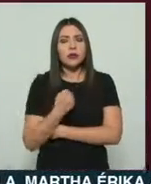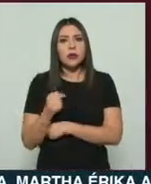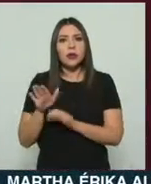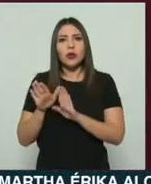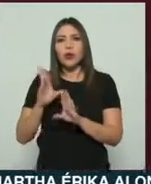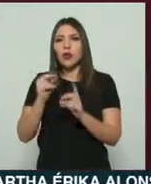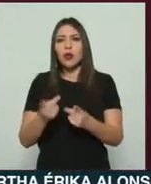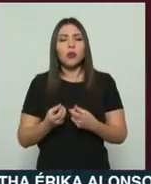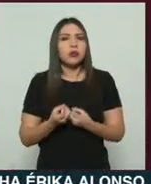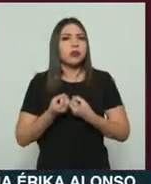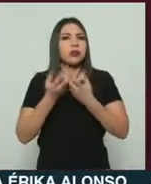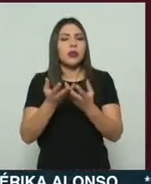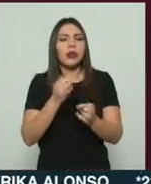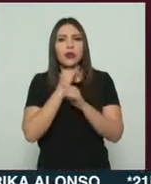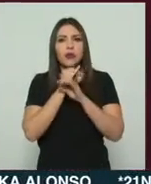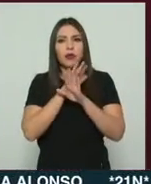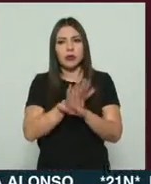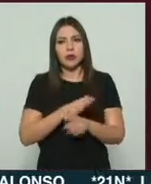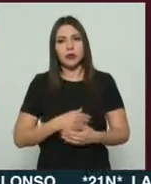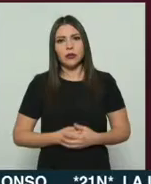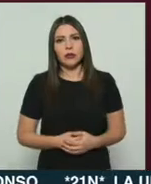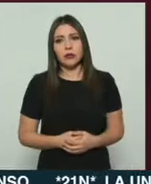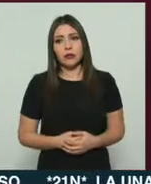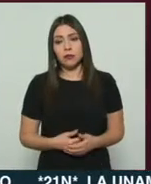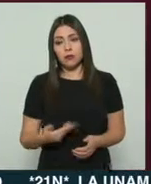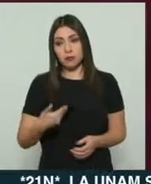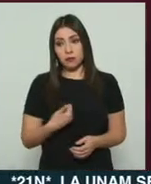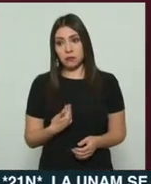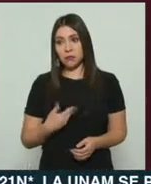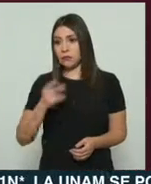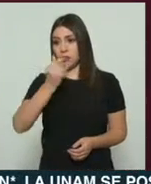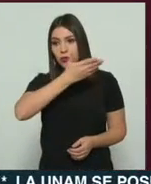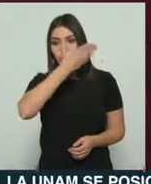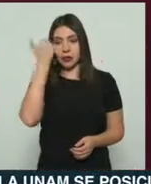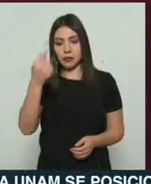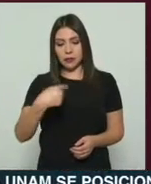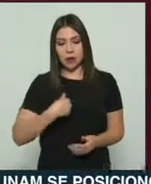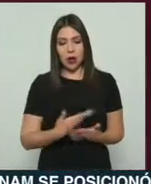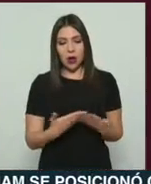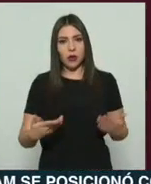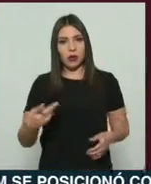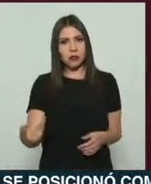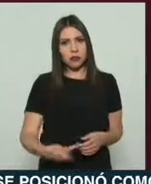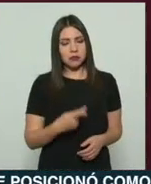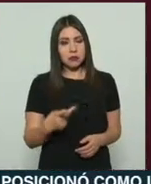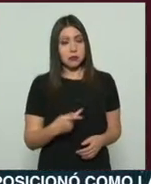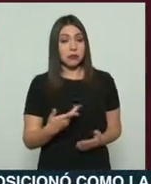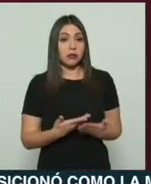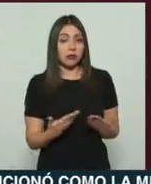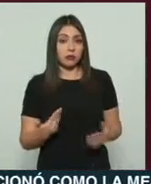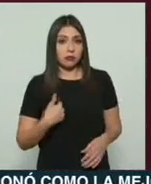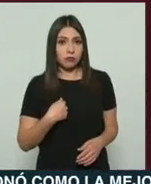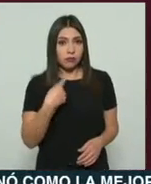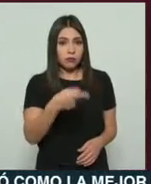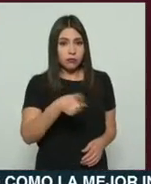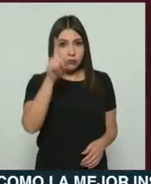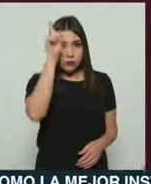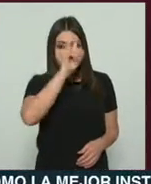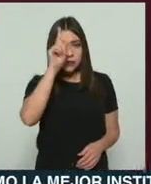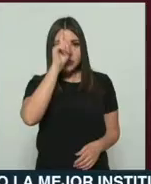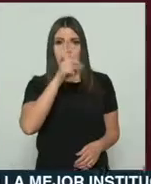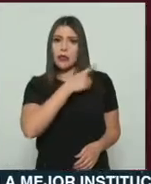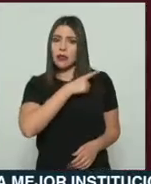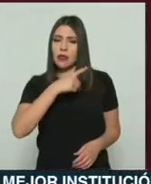conocimiento de lo que me está preguntando, pero mi recomendación es de que